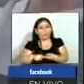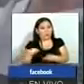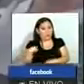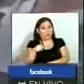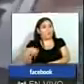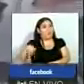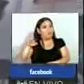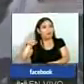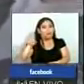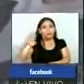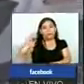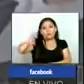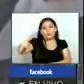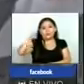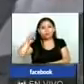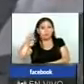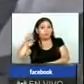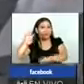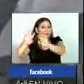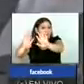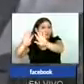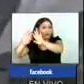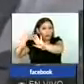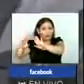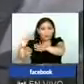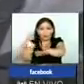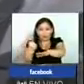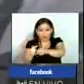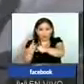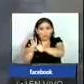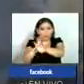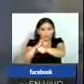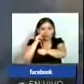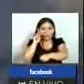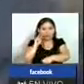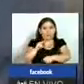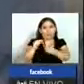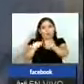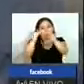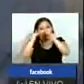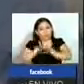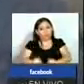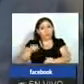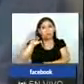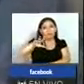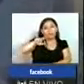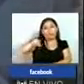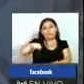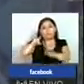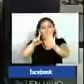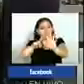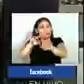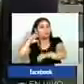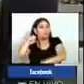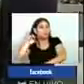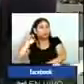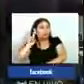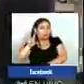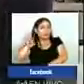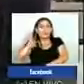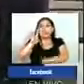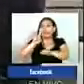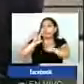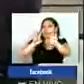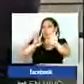14.499 casos Seguidos del departamento Del Benicón 3.613 casos Confirmados